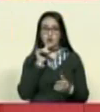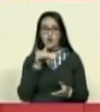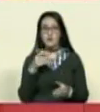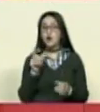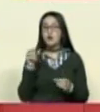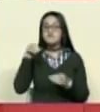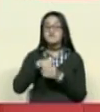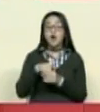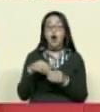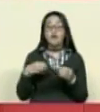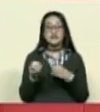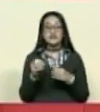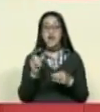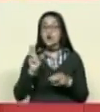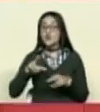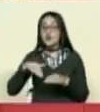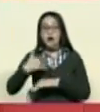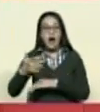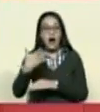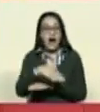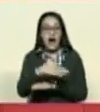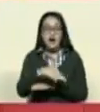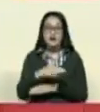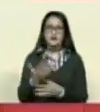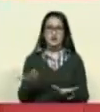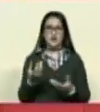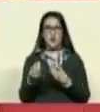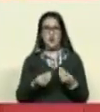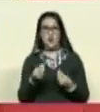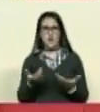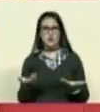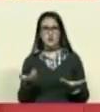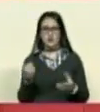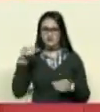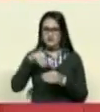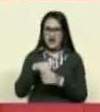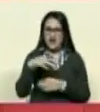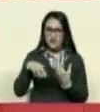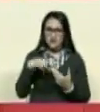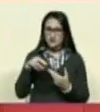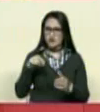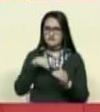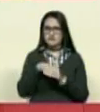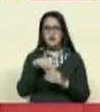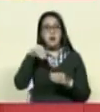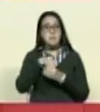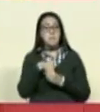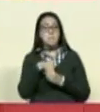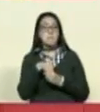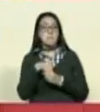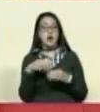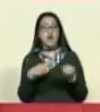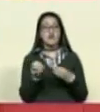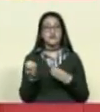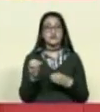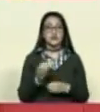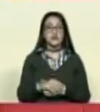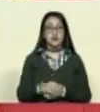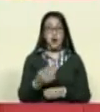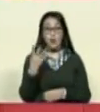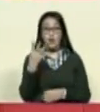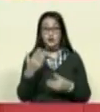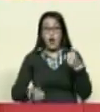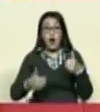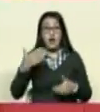oficina, nunca sale a la calle. Así vas a hacer revolución, ¿oíste? Metido en una oficina. Y entonces con cuatro